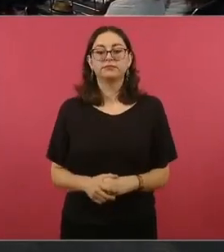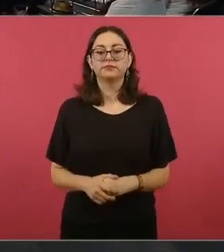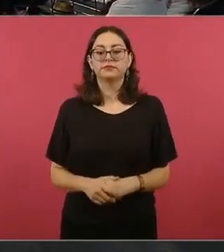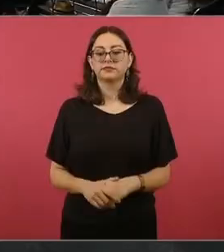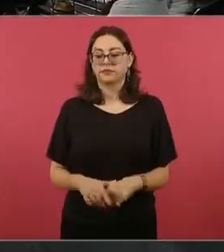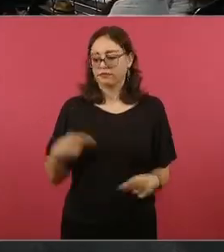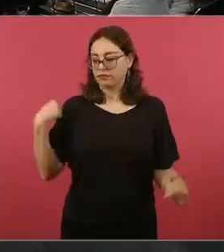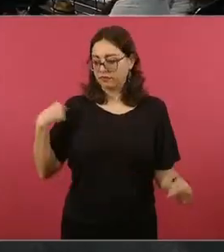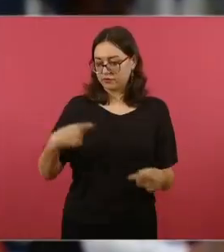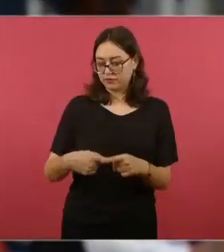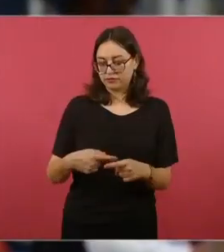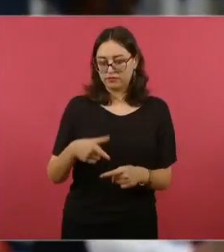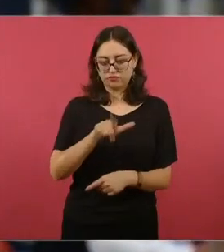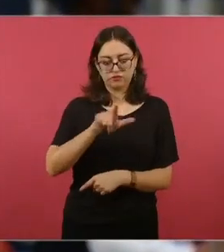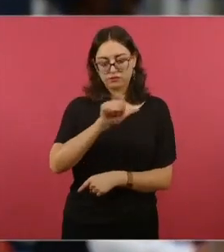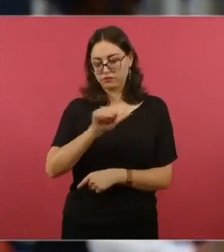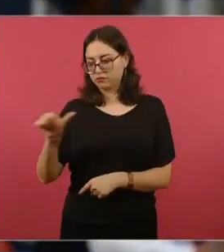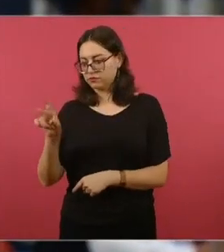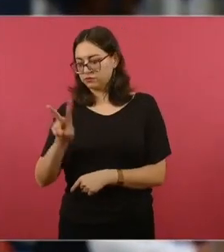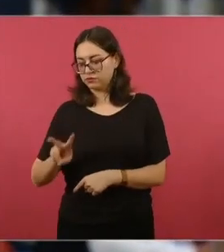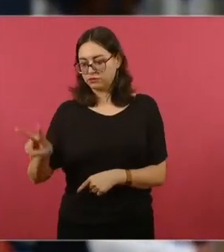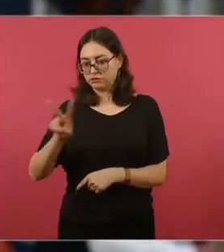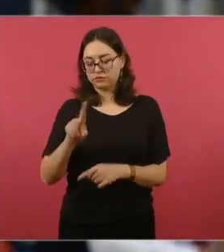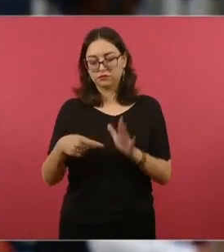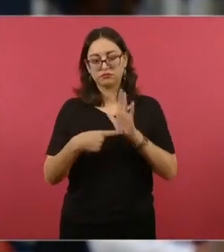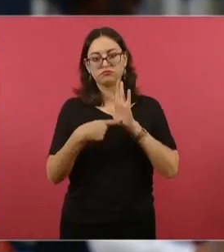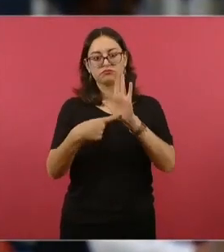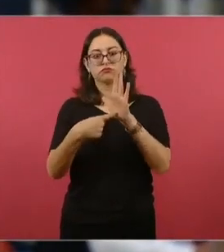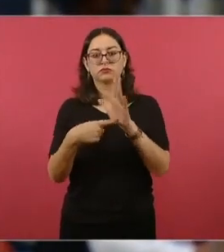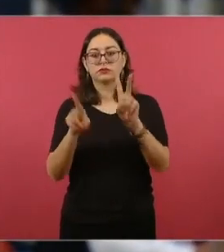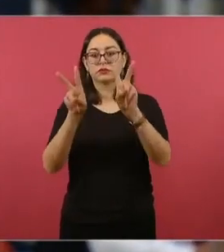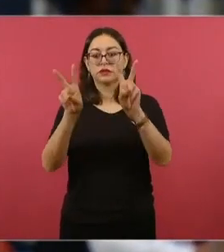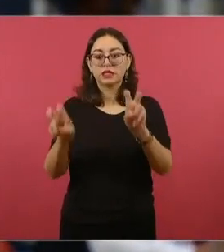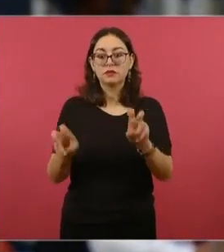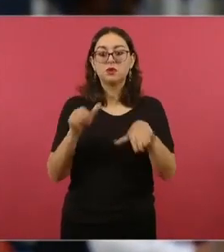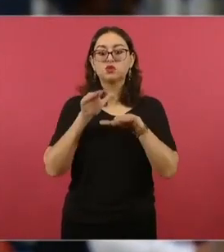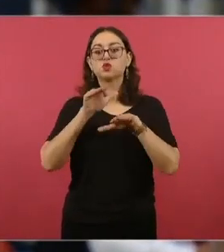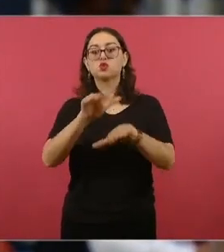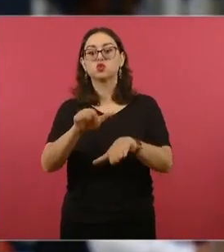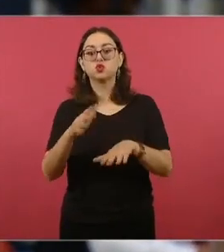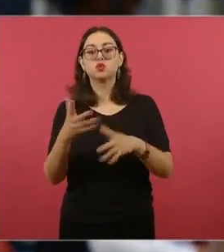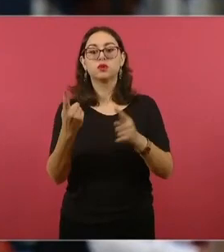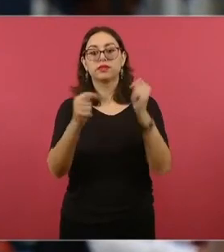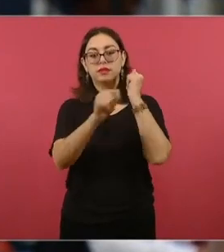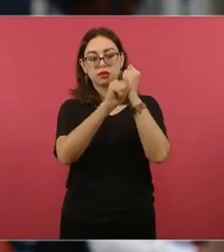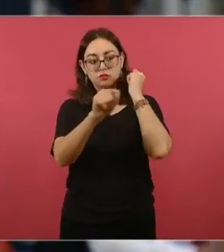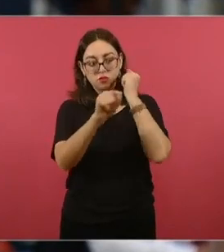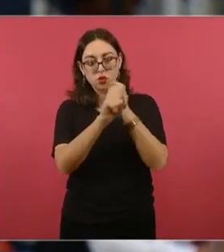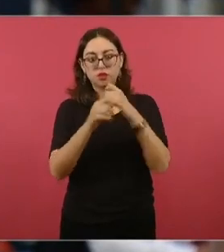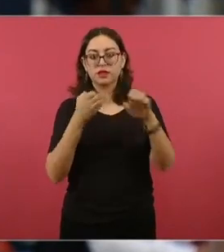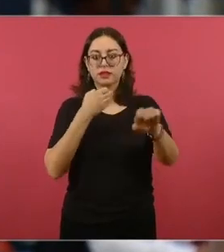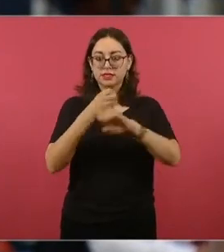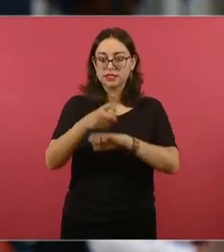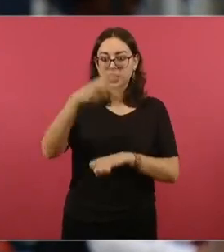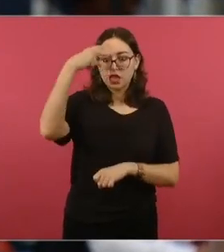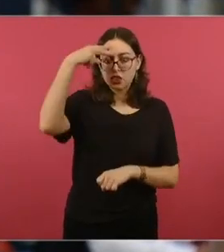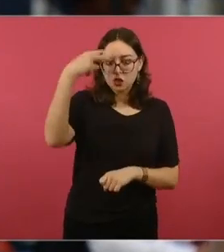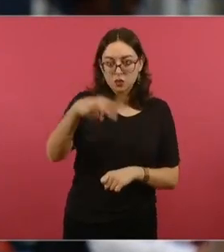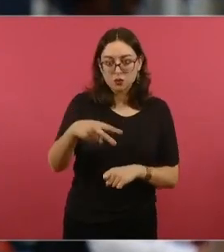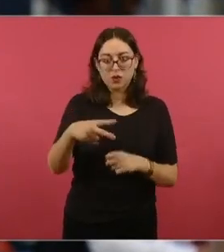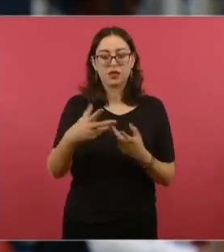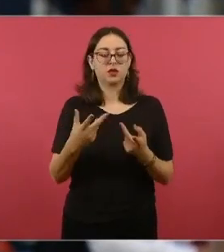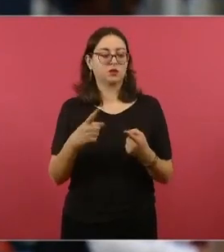infraestructura, de medio de transporte público en el Estado de México. En En la semana se presentó el proyecto del